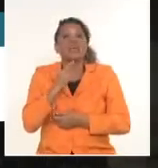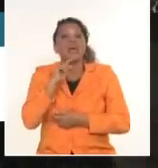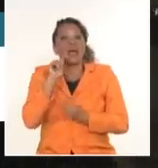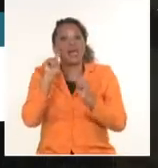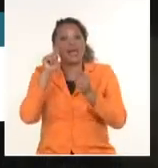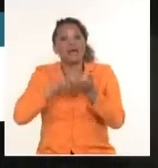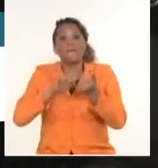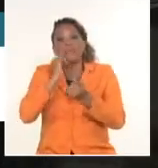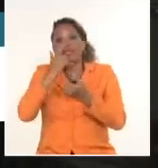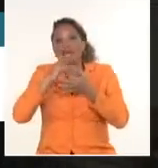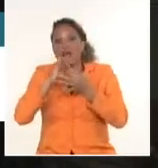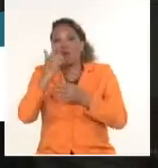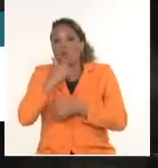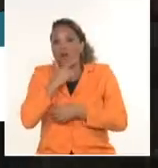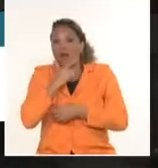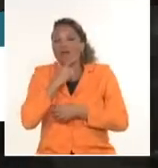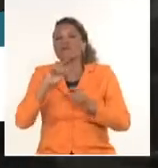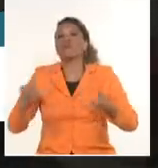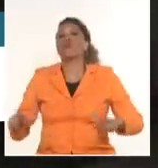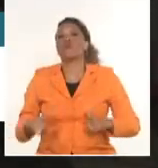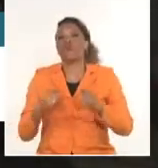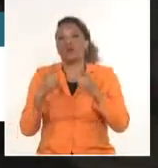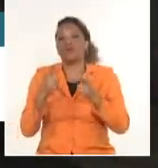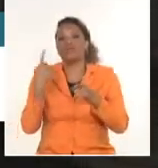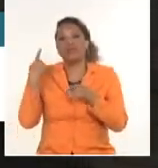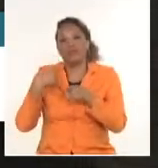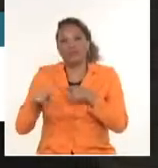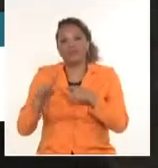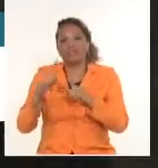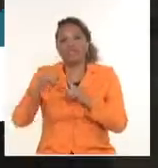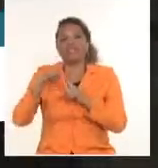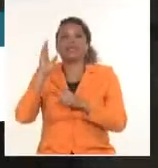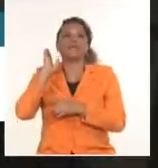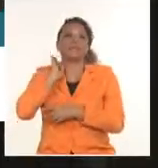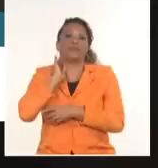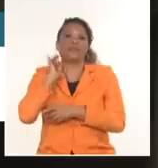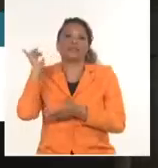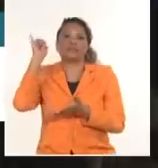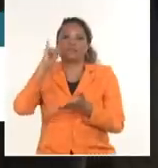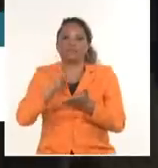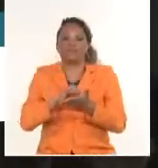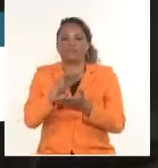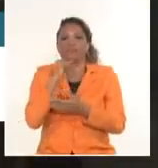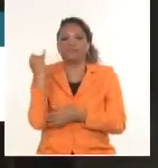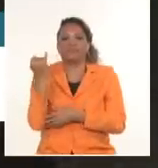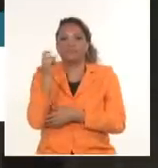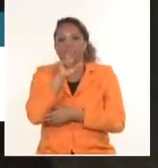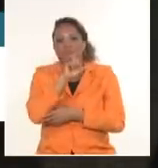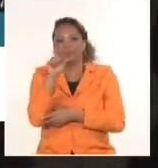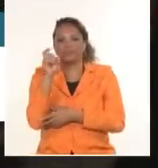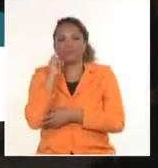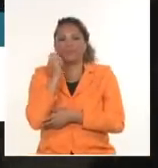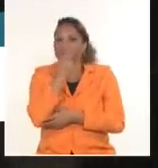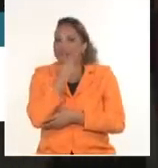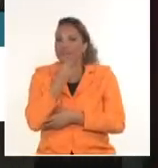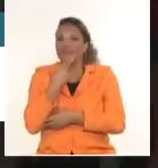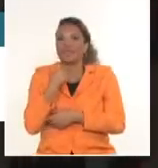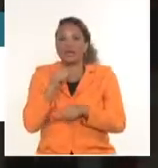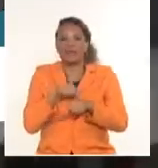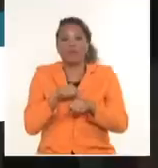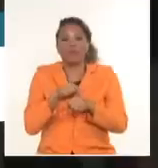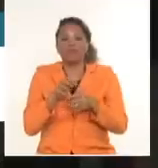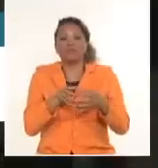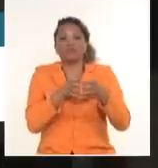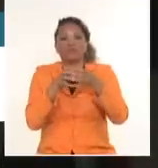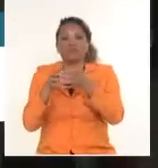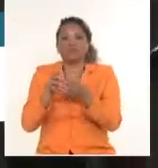acto protocolar, si se puede llamar de alguna manera, en otra de las terminales del Aeropuerto Internacional José Martí, en lo que se trasladan justamente